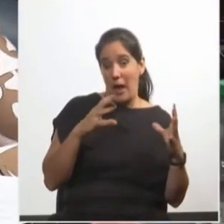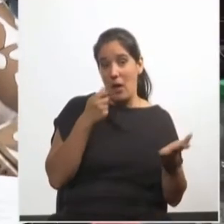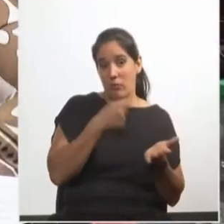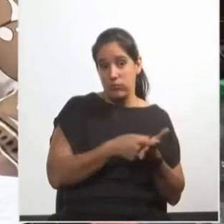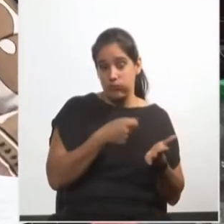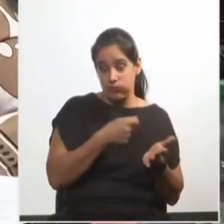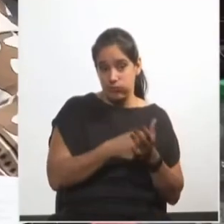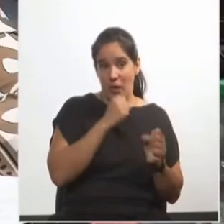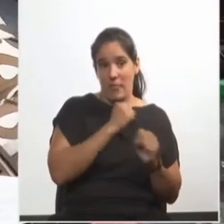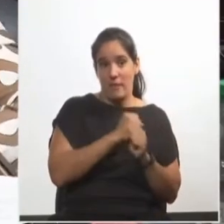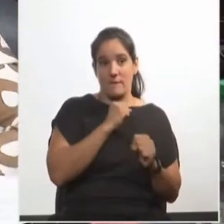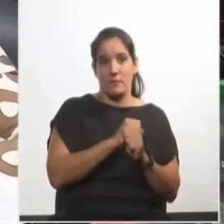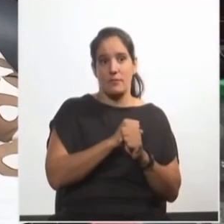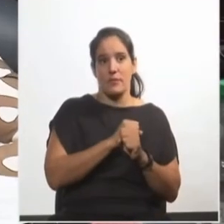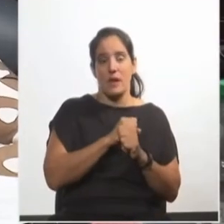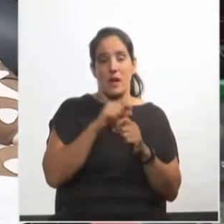un